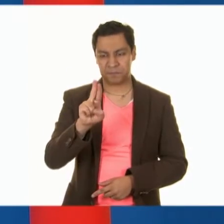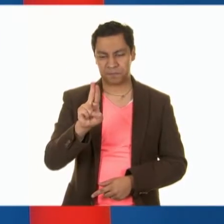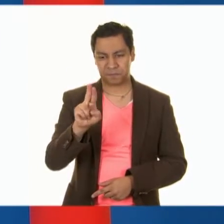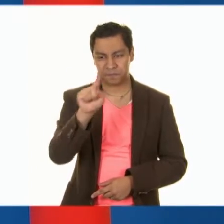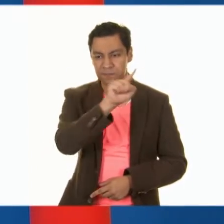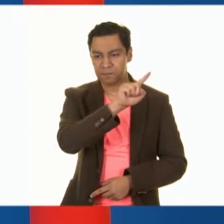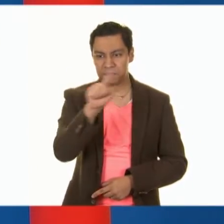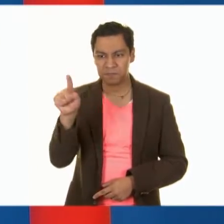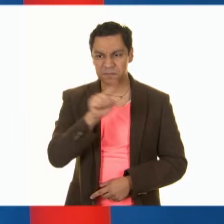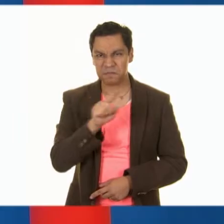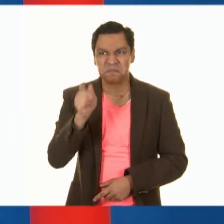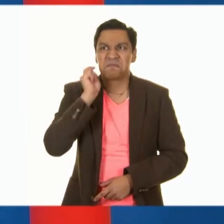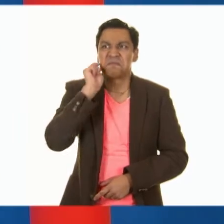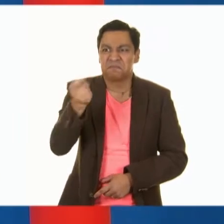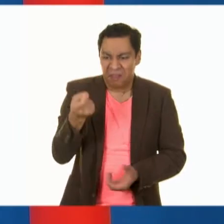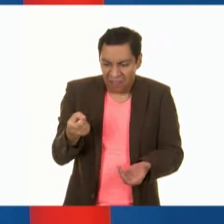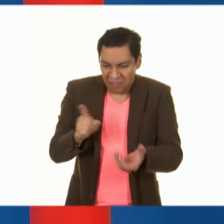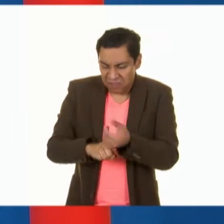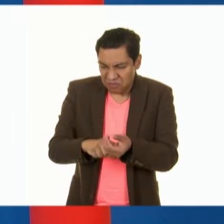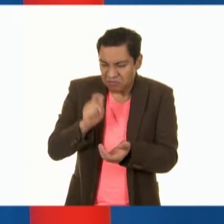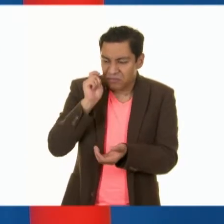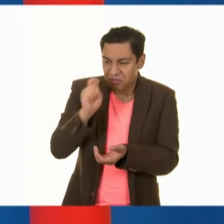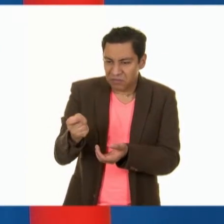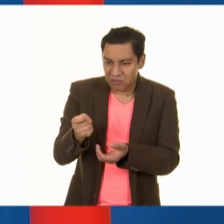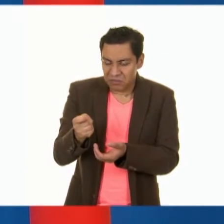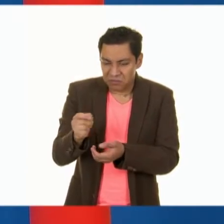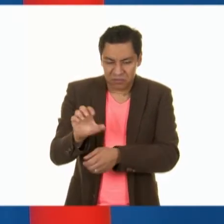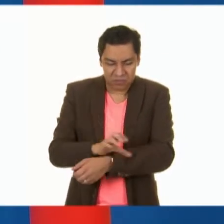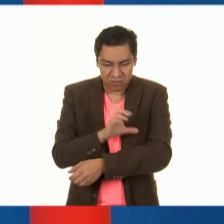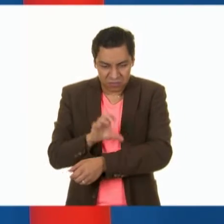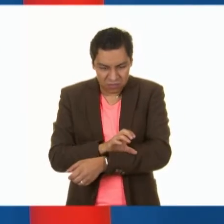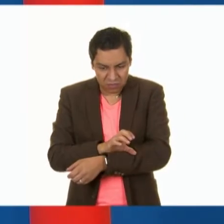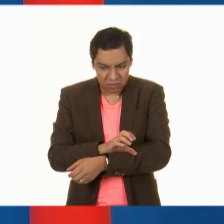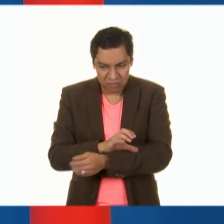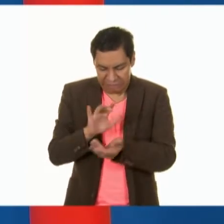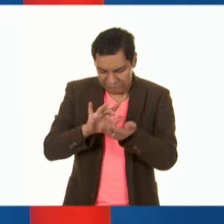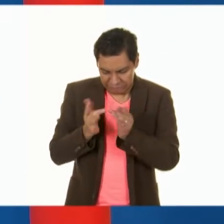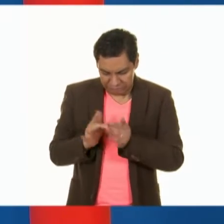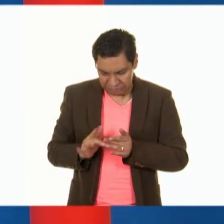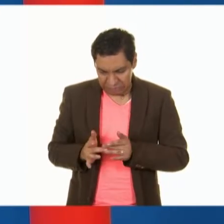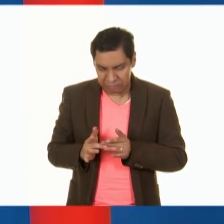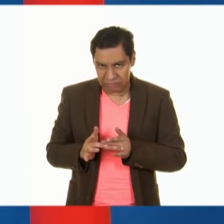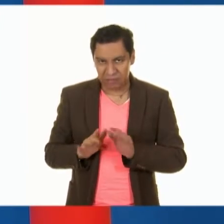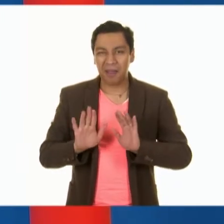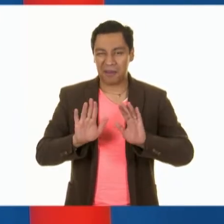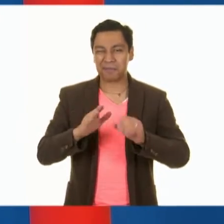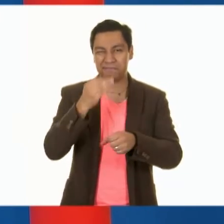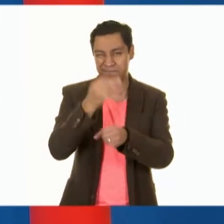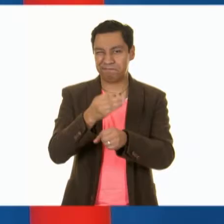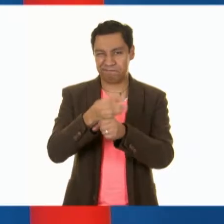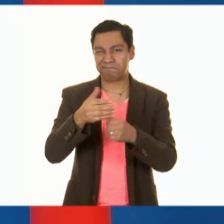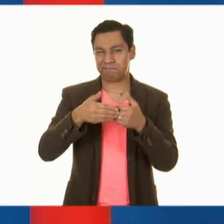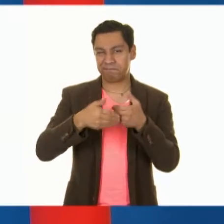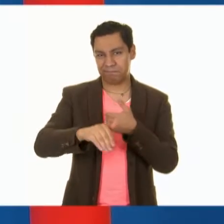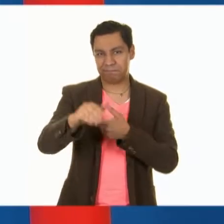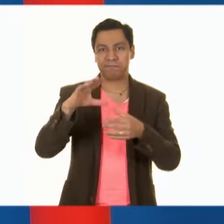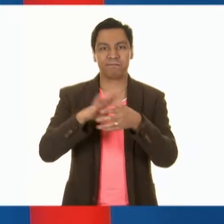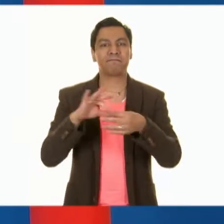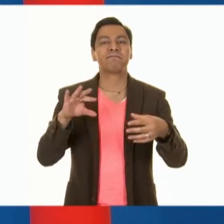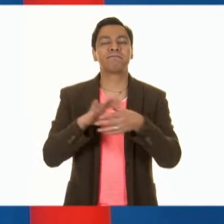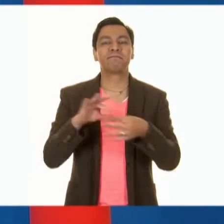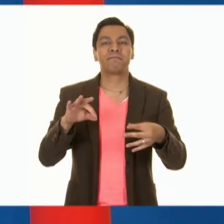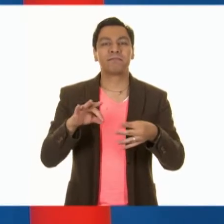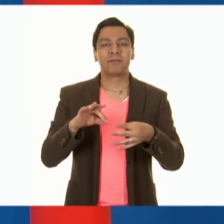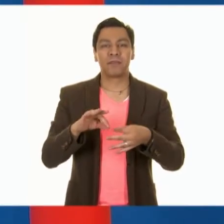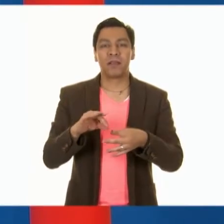llevado a entender un poco más el origen de todo lo que nos rodea en el universo. Pero volvamos a la primera cuestión con respecto a la luz. ¿La